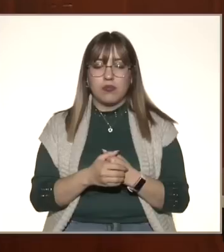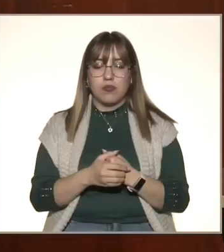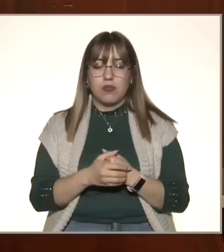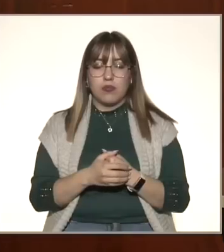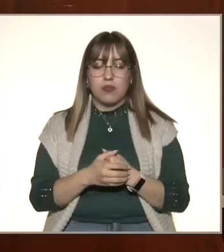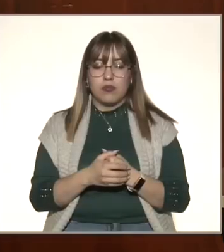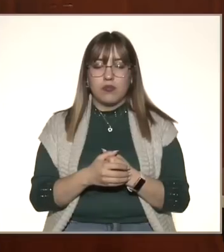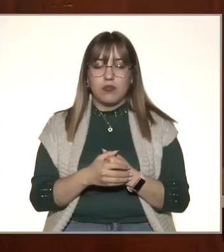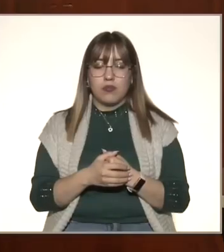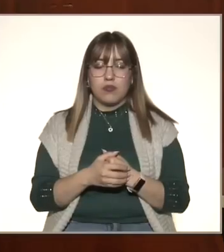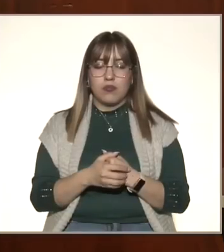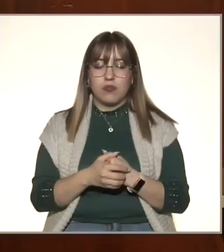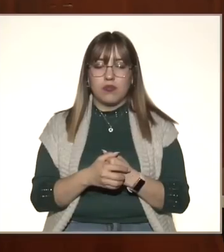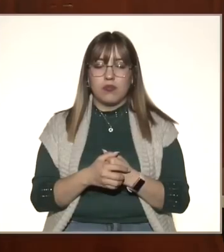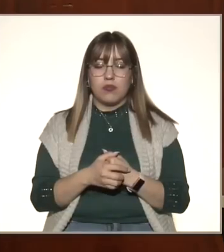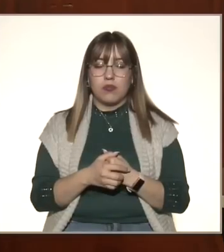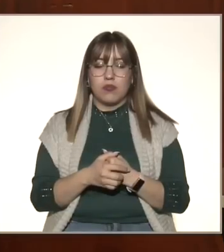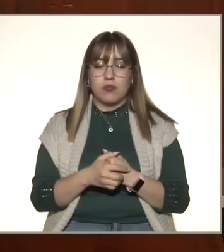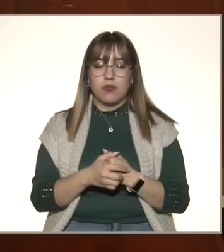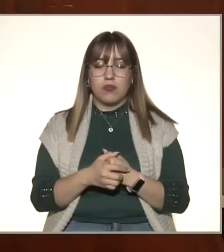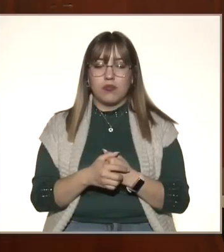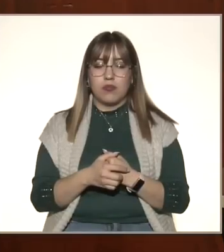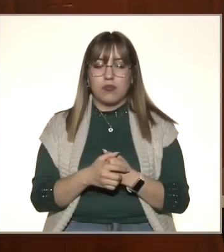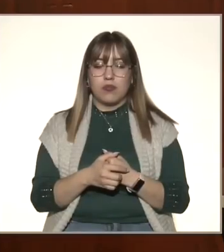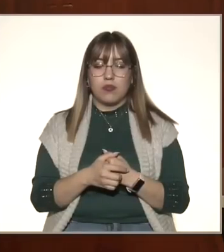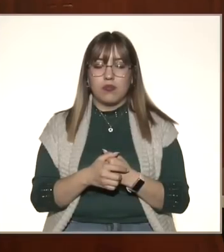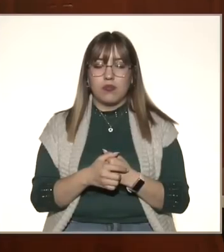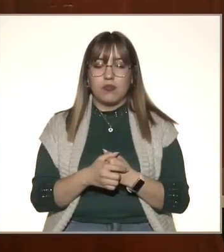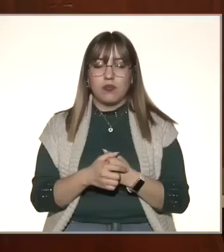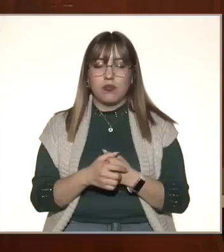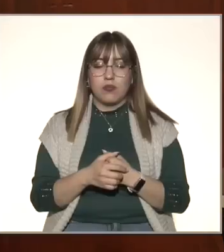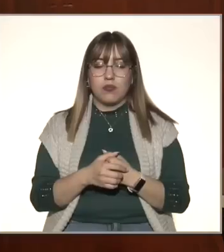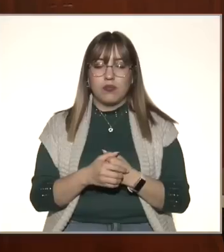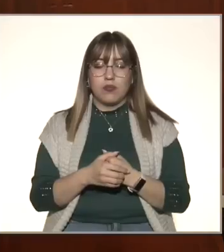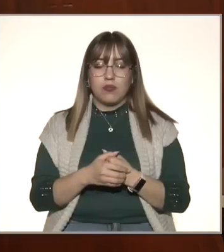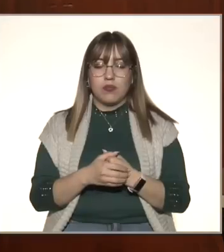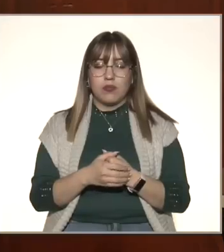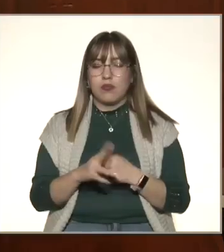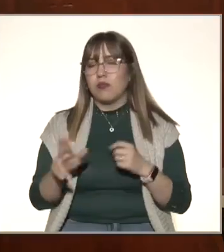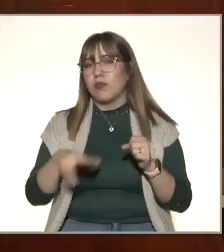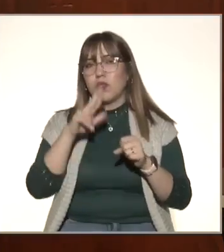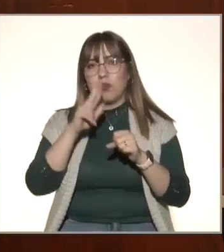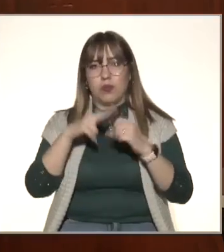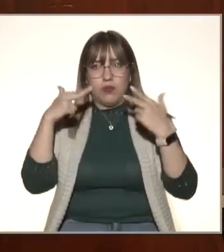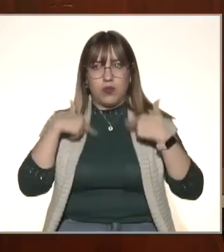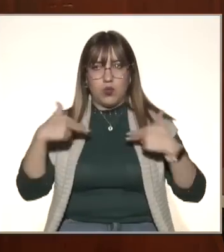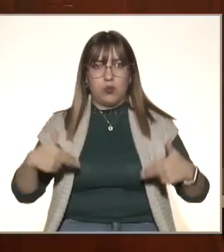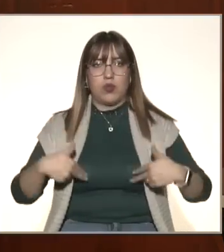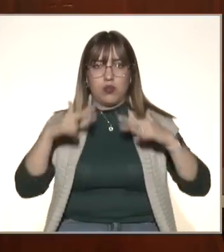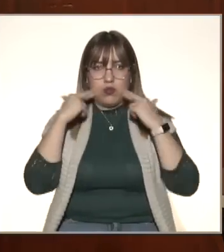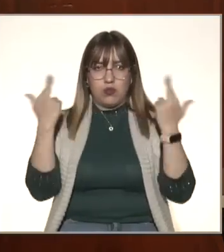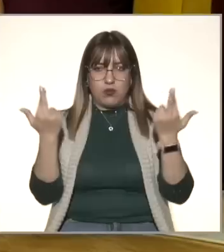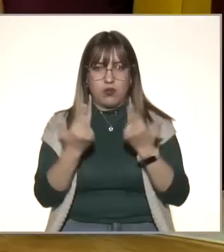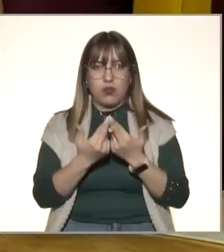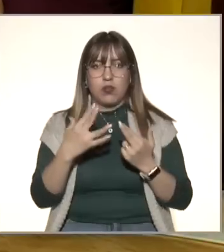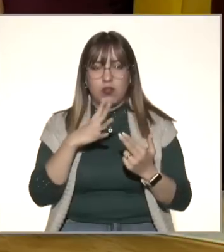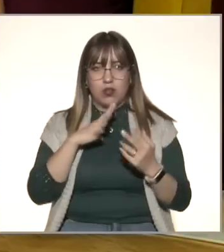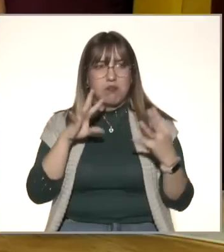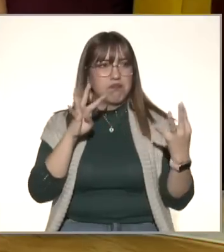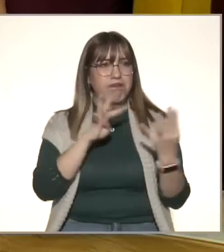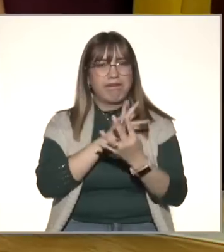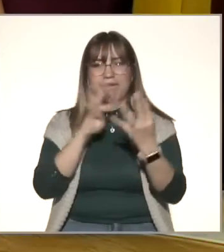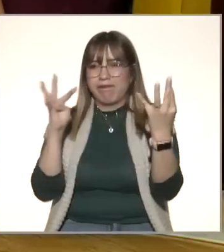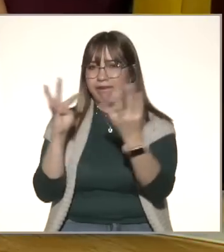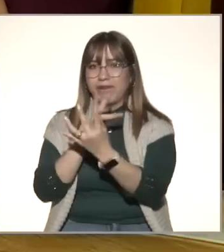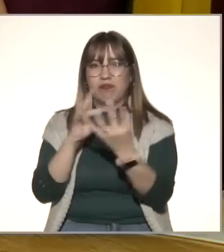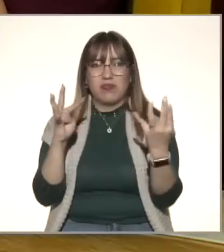reunión de los seres humanos aguanta determinada cantidad de personas. Hay determinada cantidad de personas